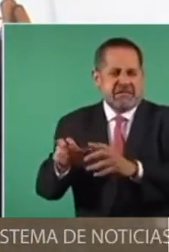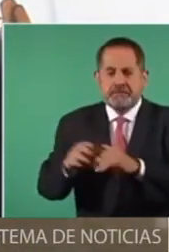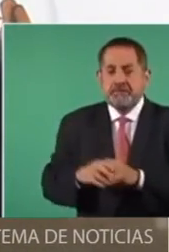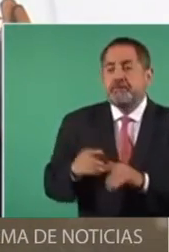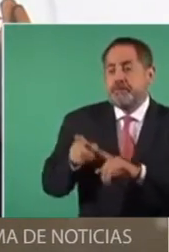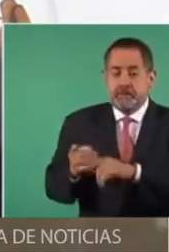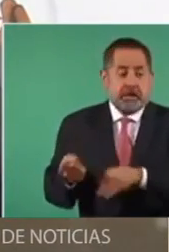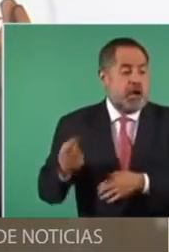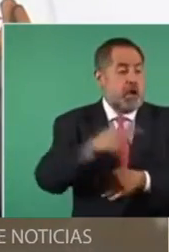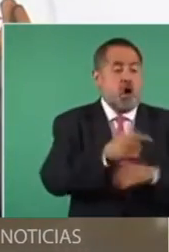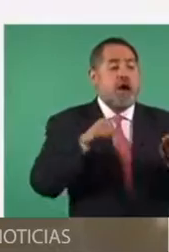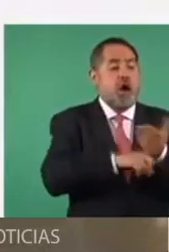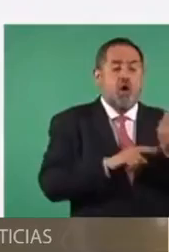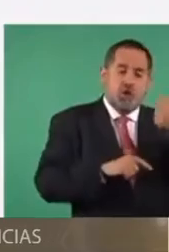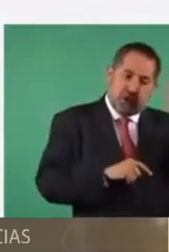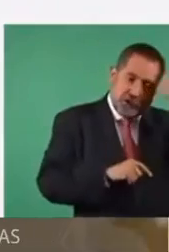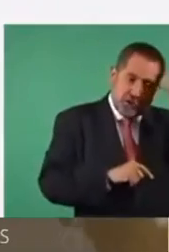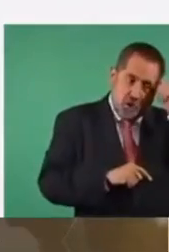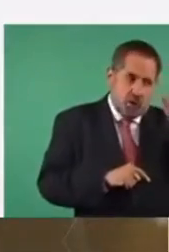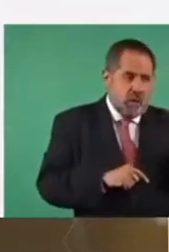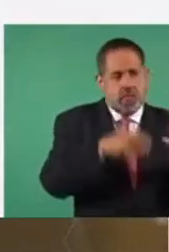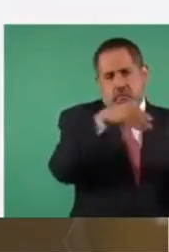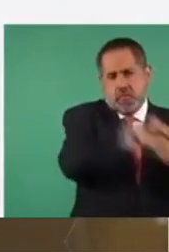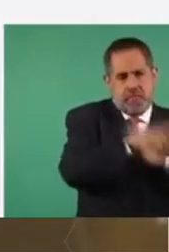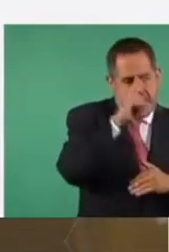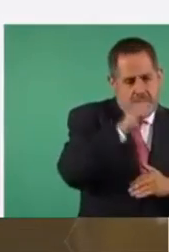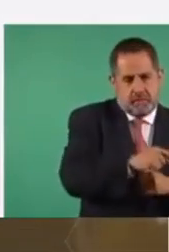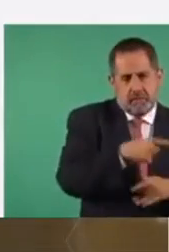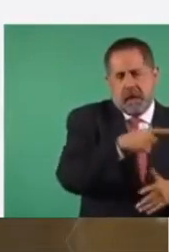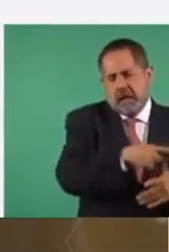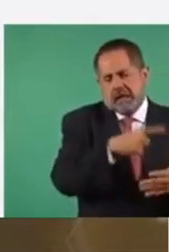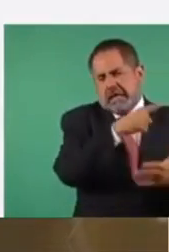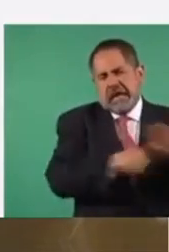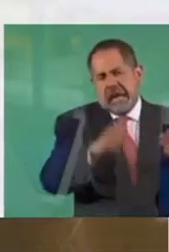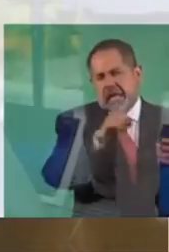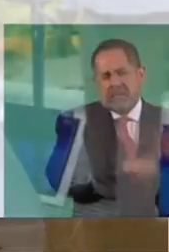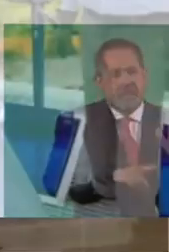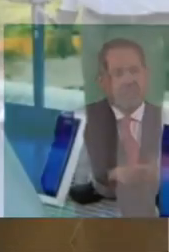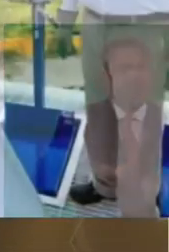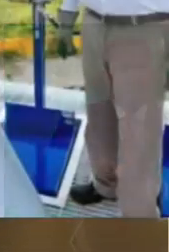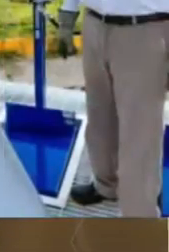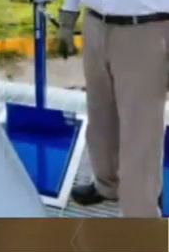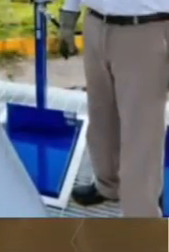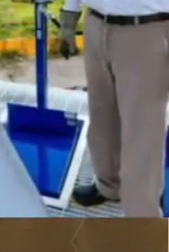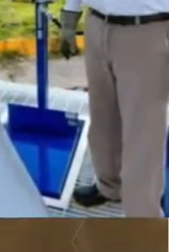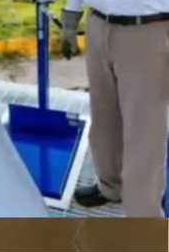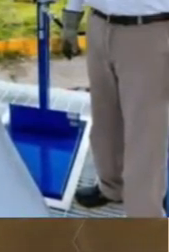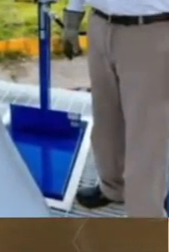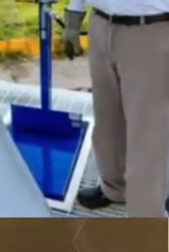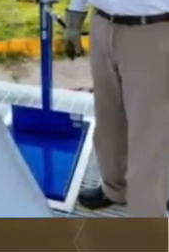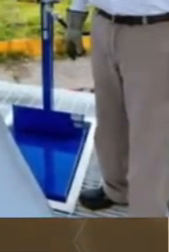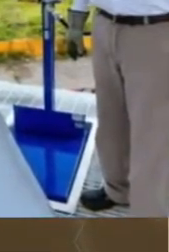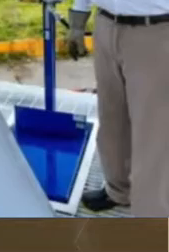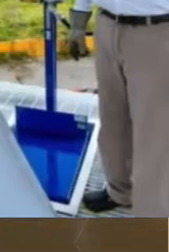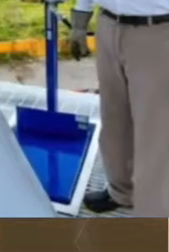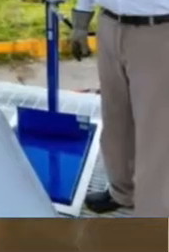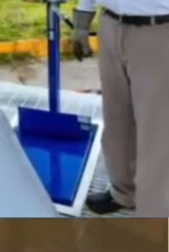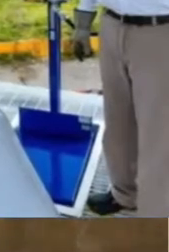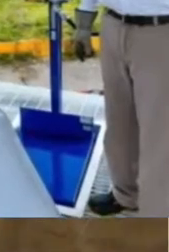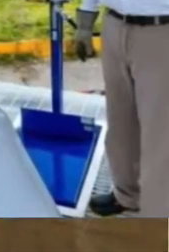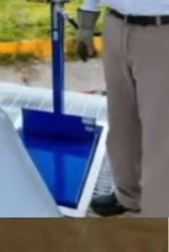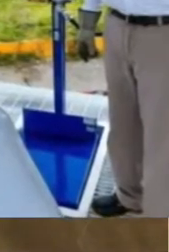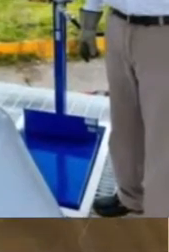tanto, este martes comenzó en Iztapalapa la repartición del gas del bienestar, pero solo serán unos cuantos camioncitos